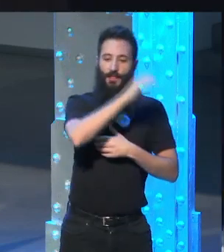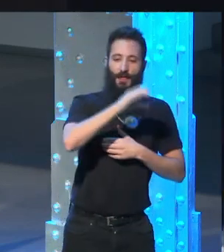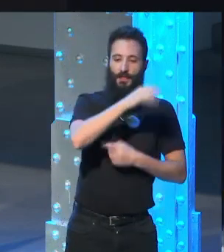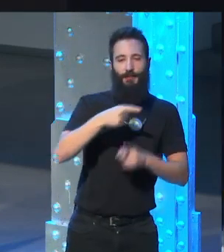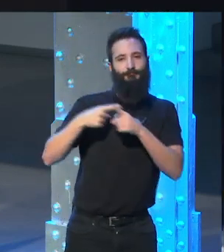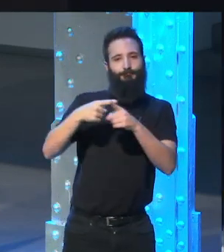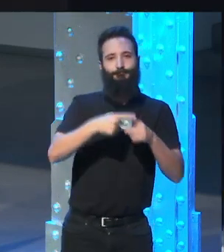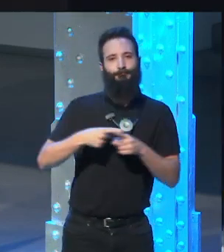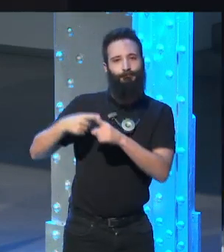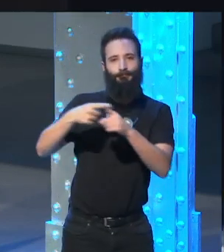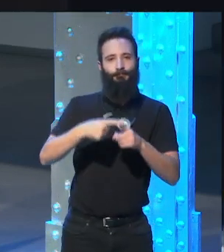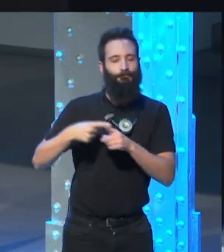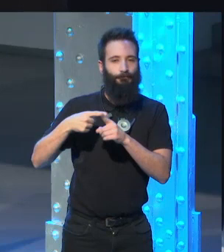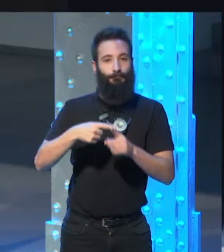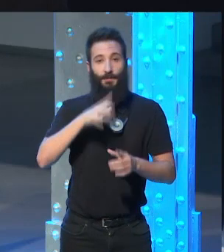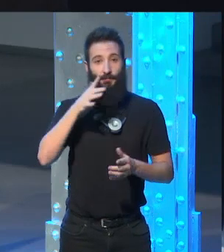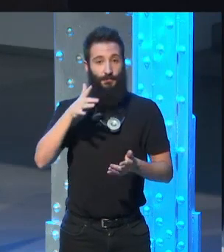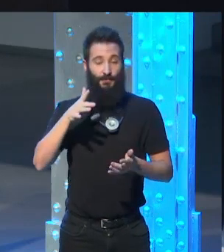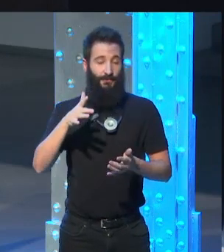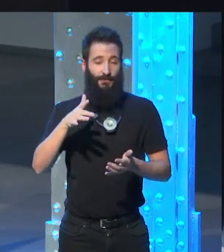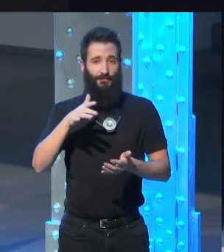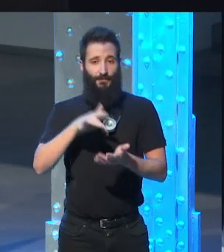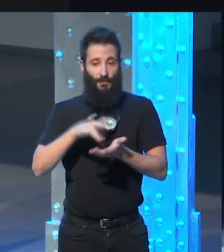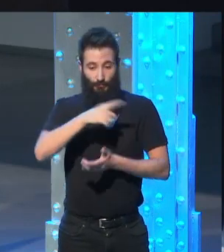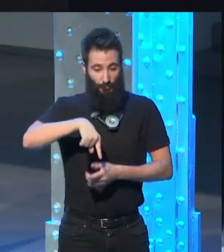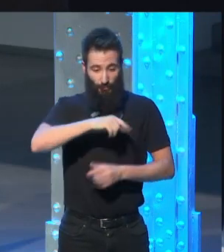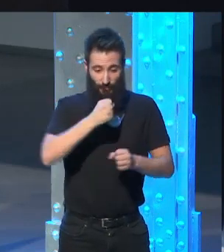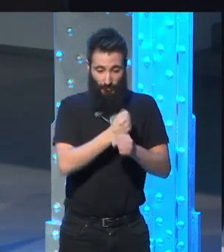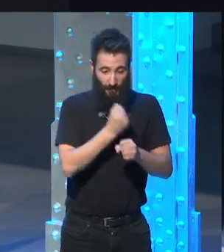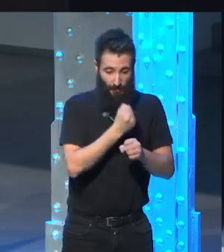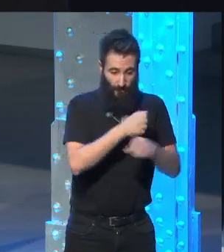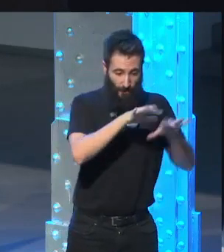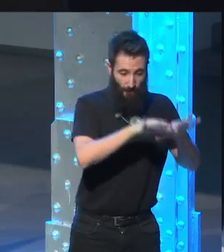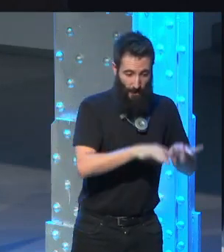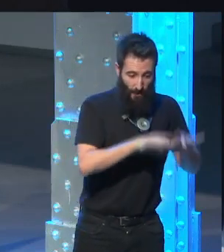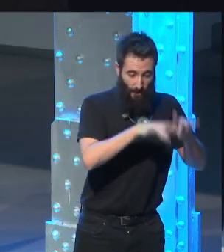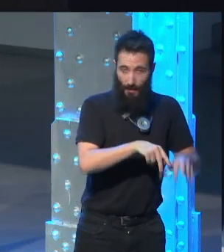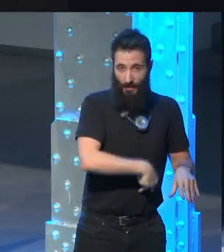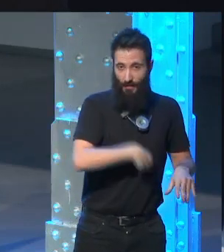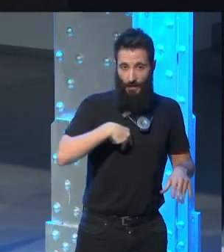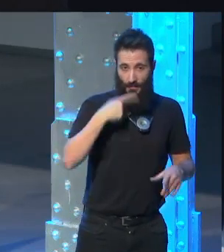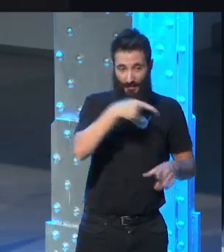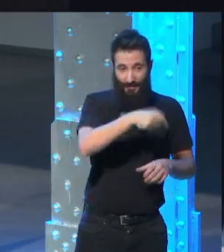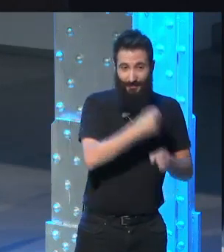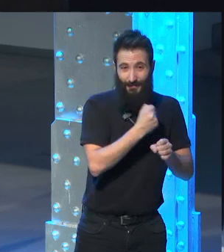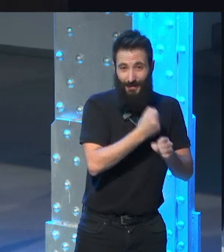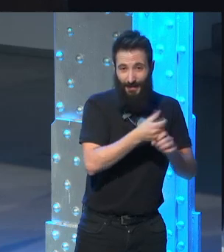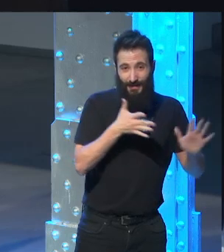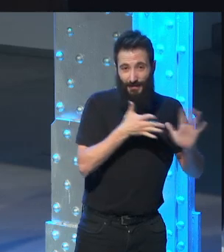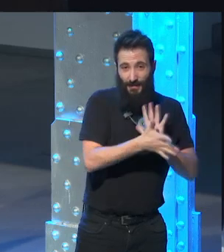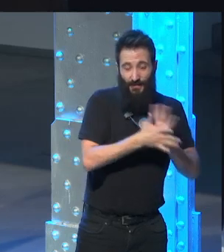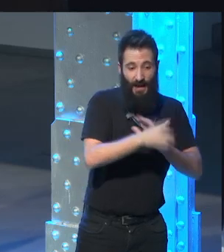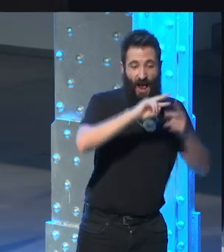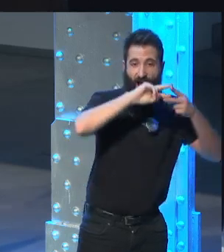ciencia de otra forma. Y estaba trabajando con una maquinita en general que lo que hace básicamente es interpreta